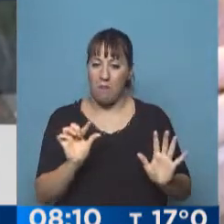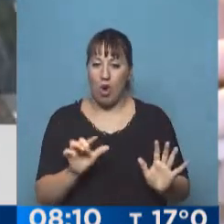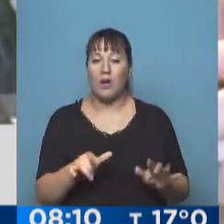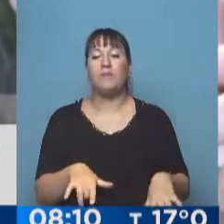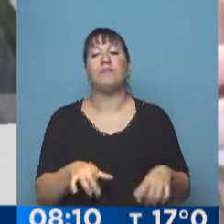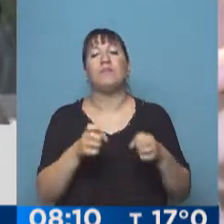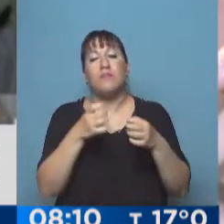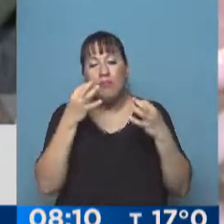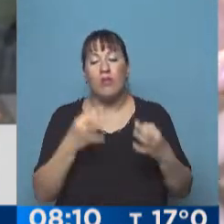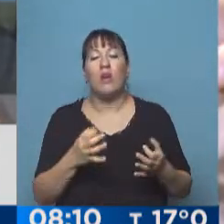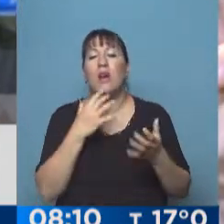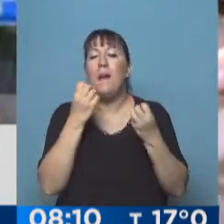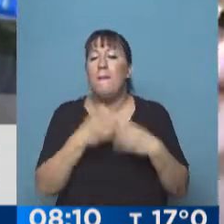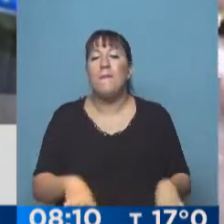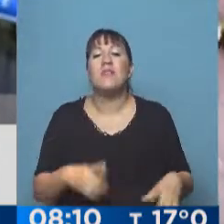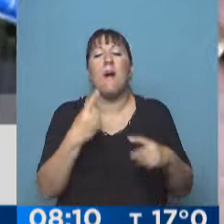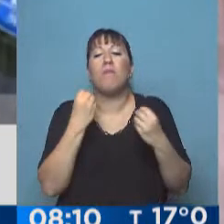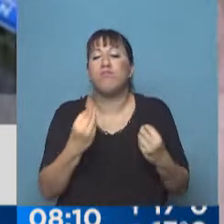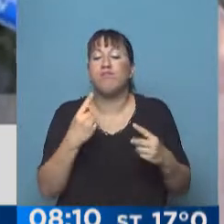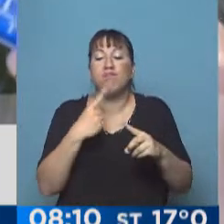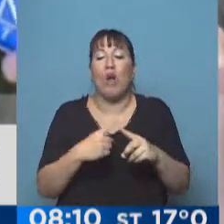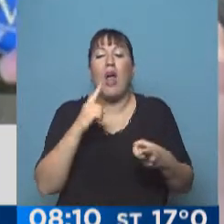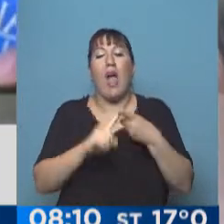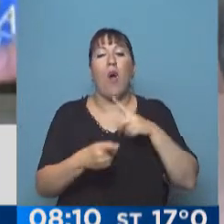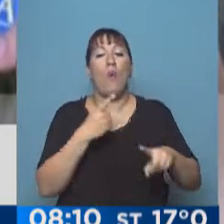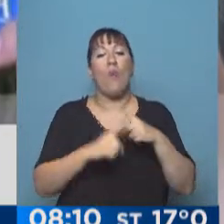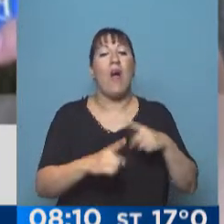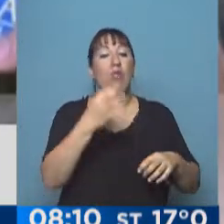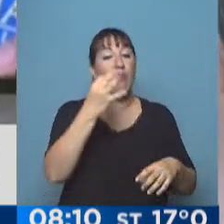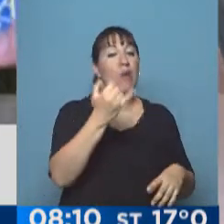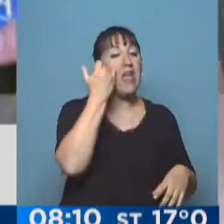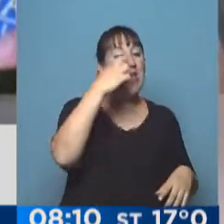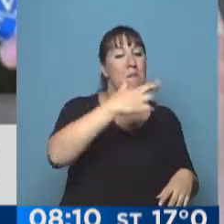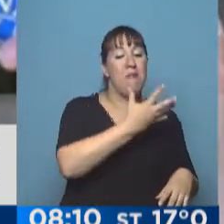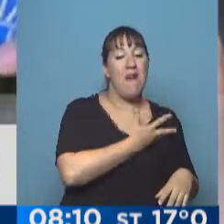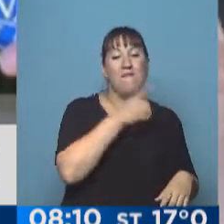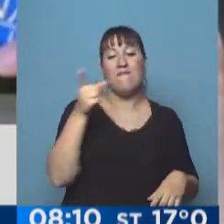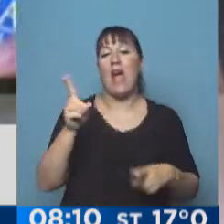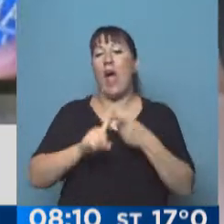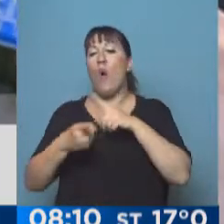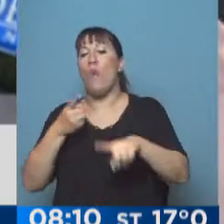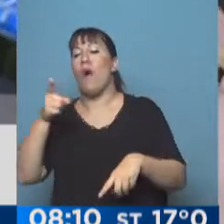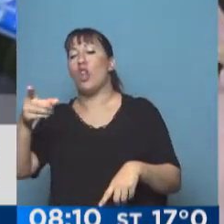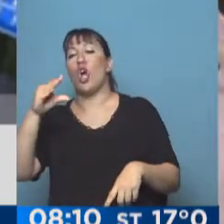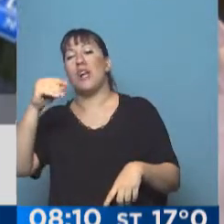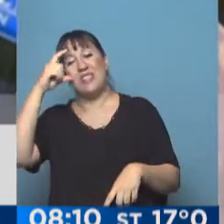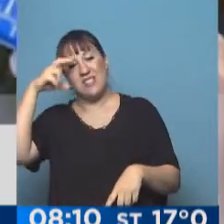disco una discusión respecto de un acuerdo específicamente de irpf con con con chevron